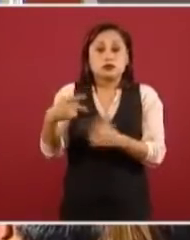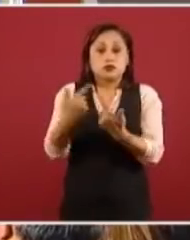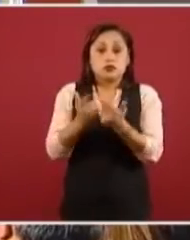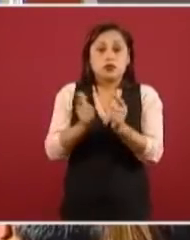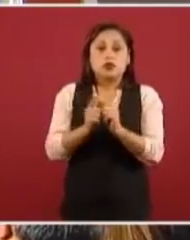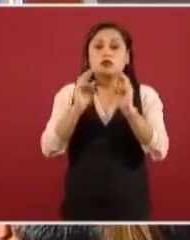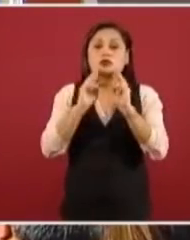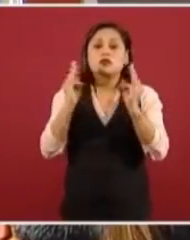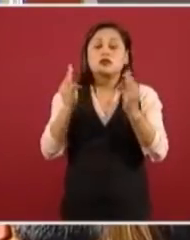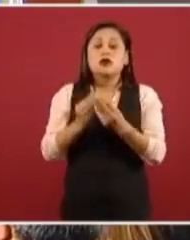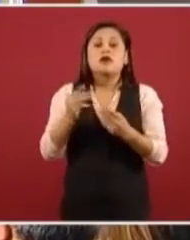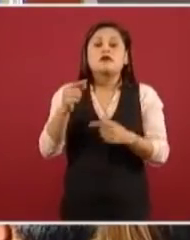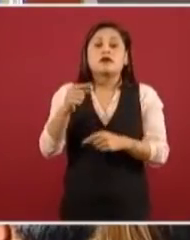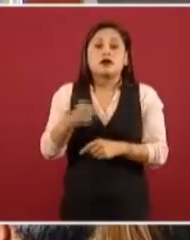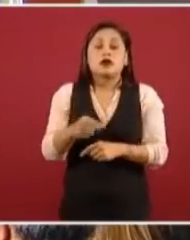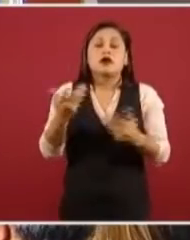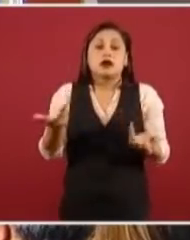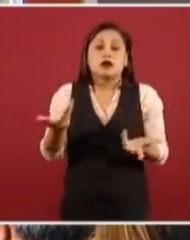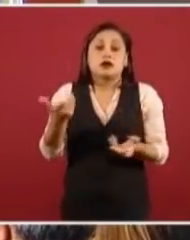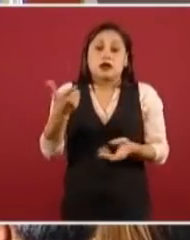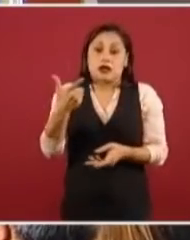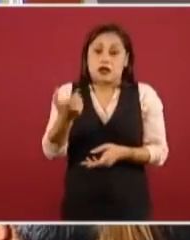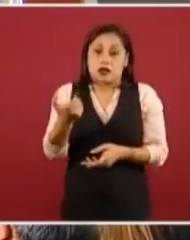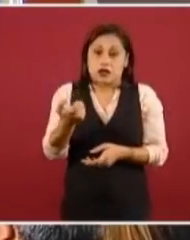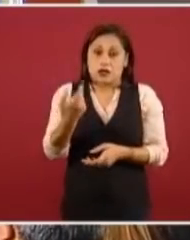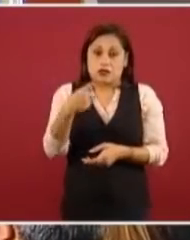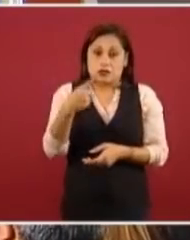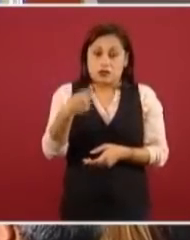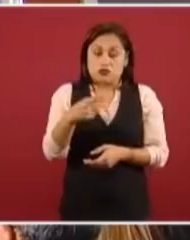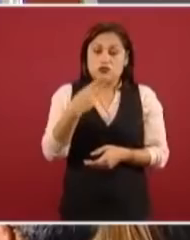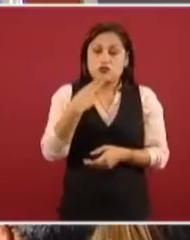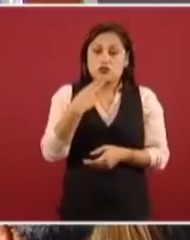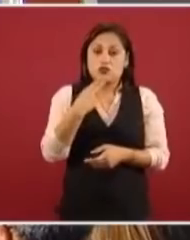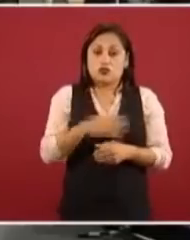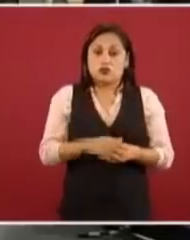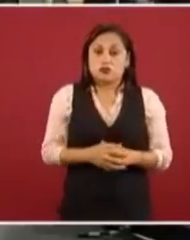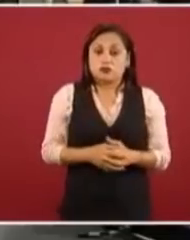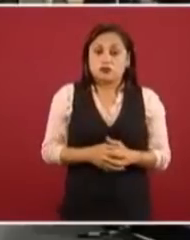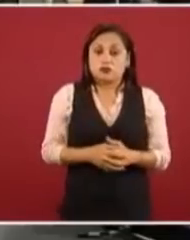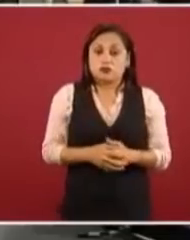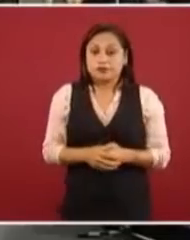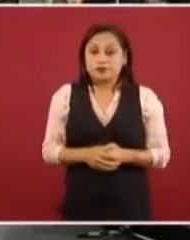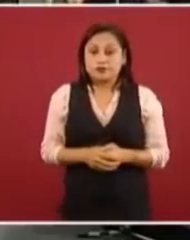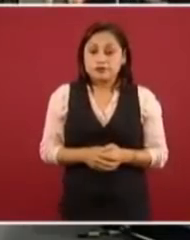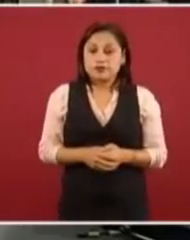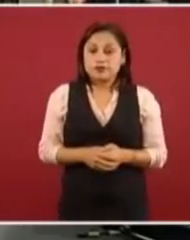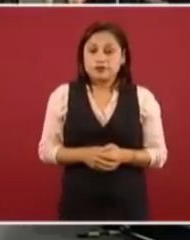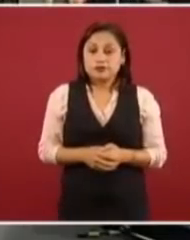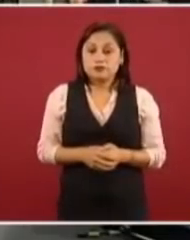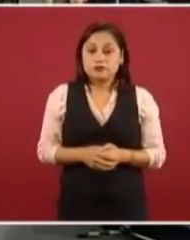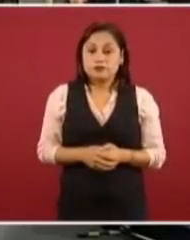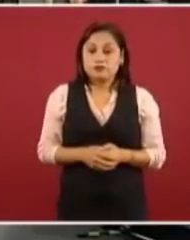momento su arma, que están las armas que están en uso. Gracias. ¿Se tienen detectados grupos, nombres de estos?